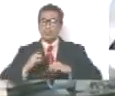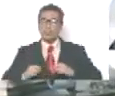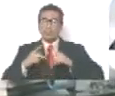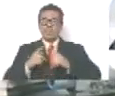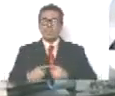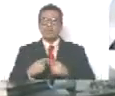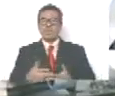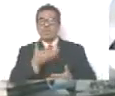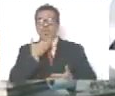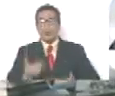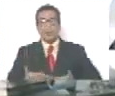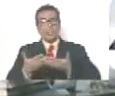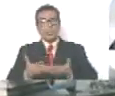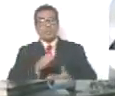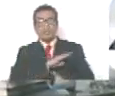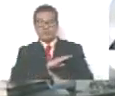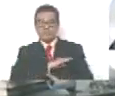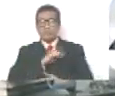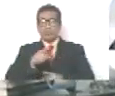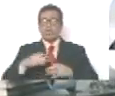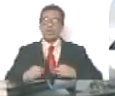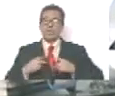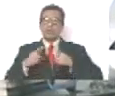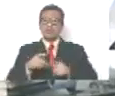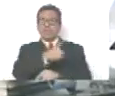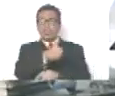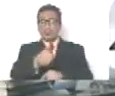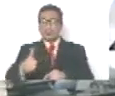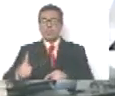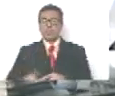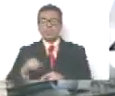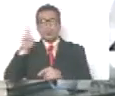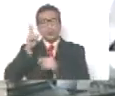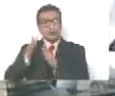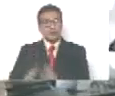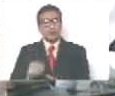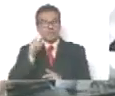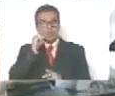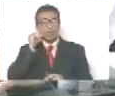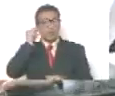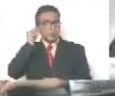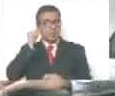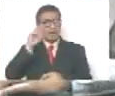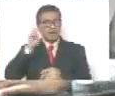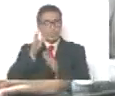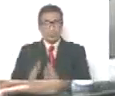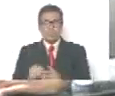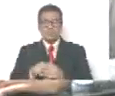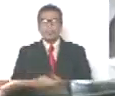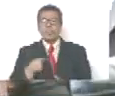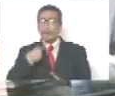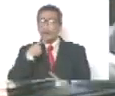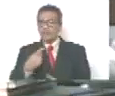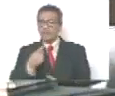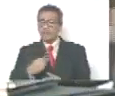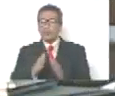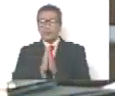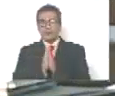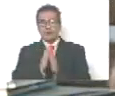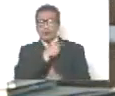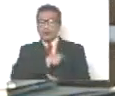de sí para la salud de cada uno de los venezolanos y las venezolanas. Pido, ciudadano presidente, que con